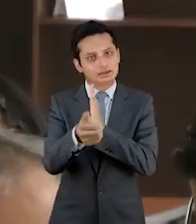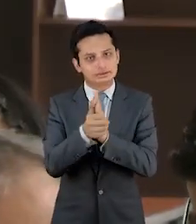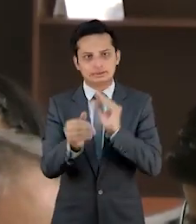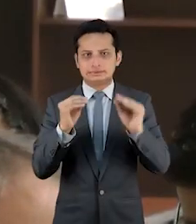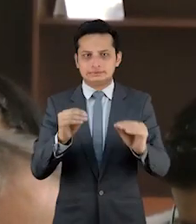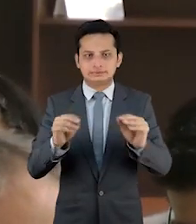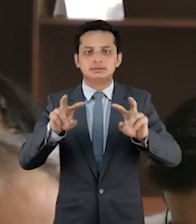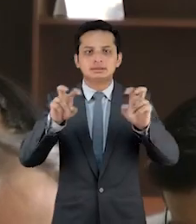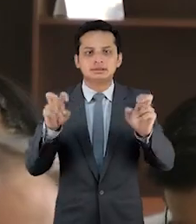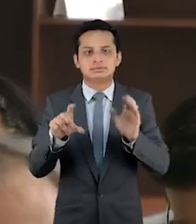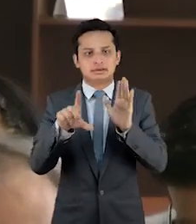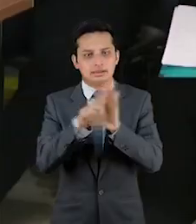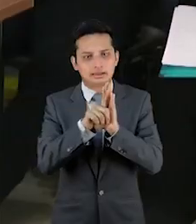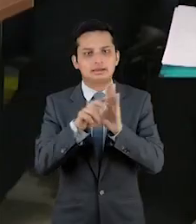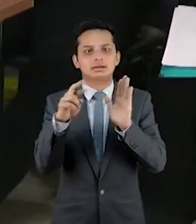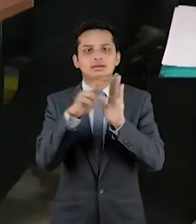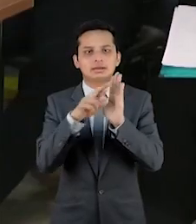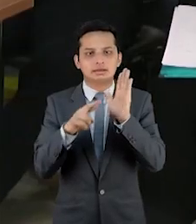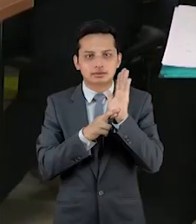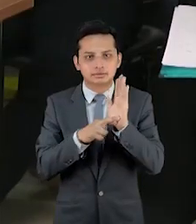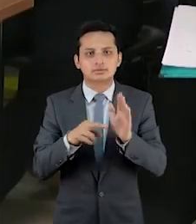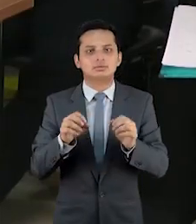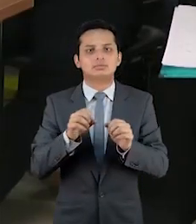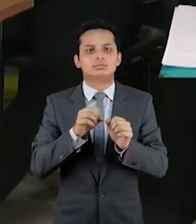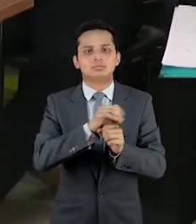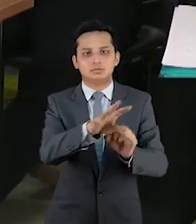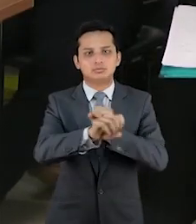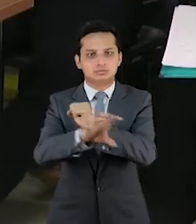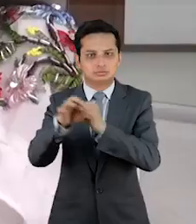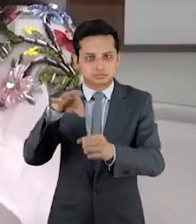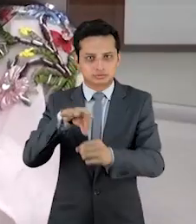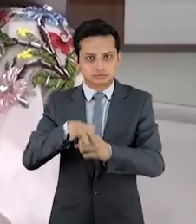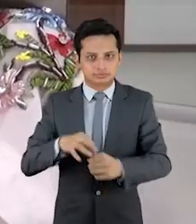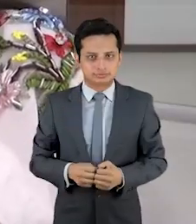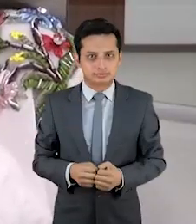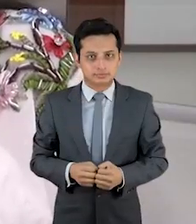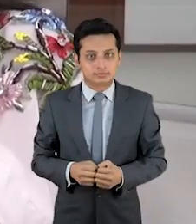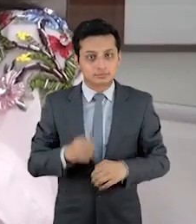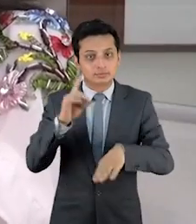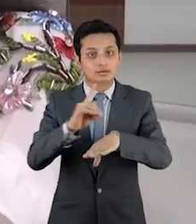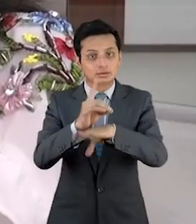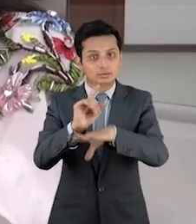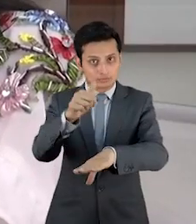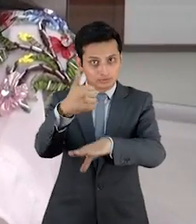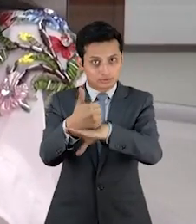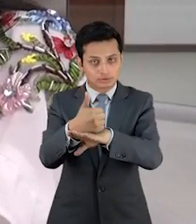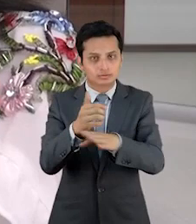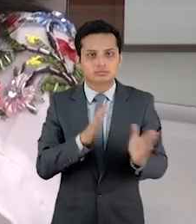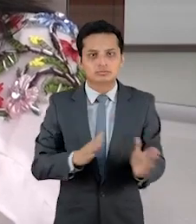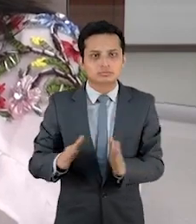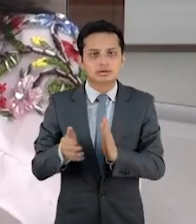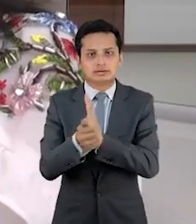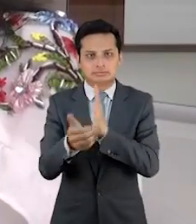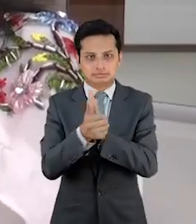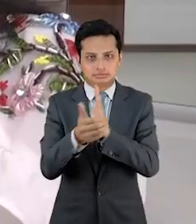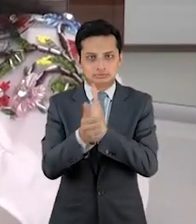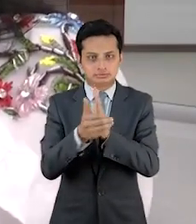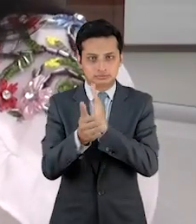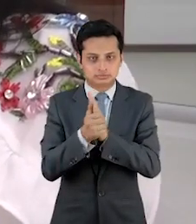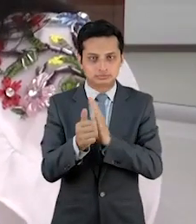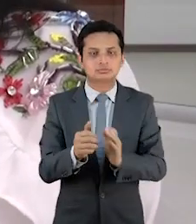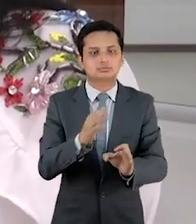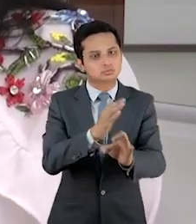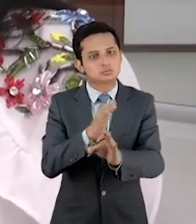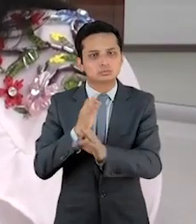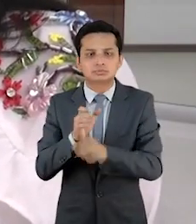capacitación sobre la nueva normativa del Reglamento de Promoción Electoral. La dirección ha programado una capacitación a